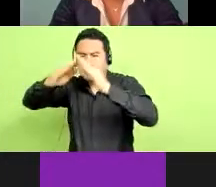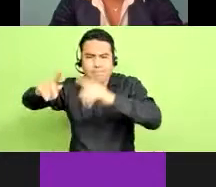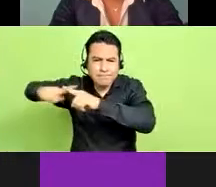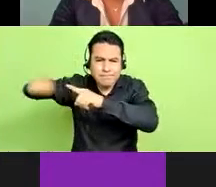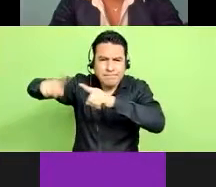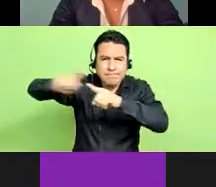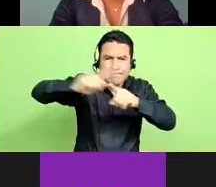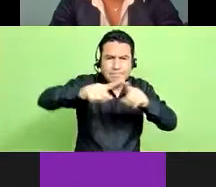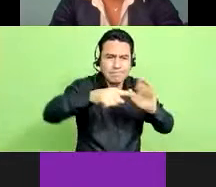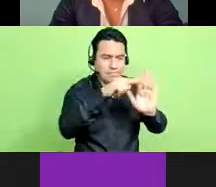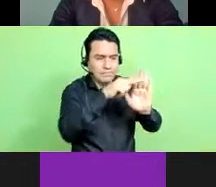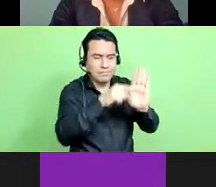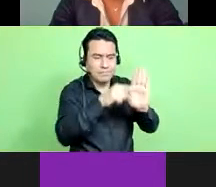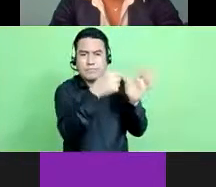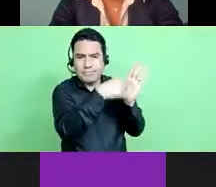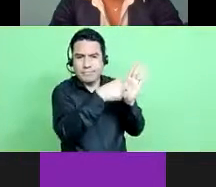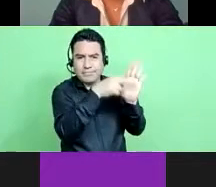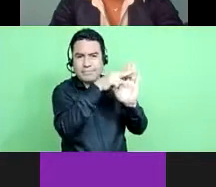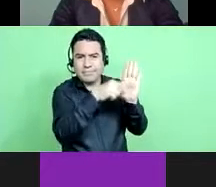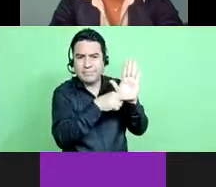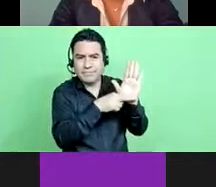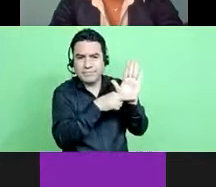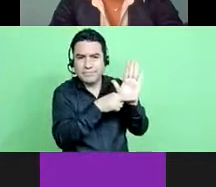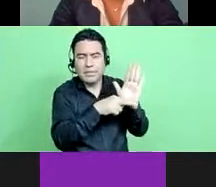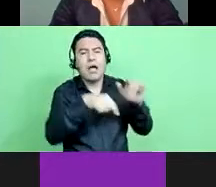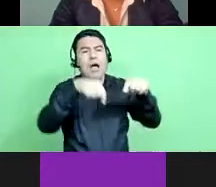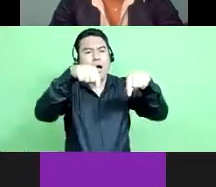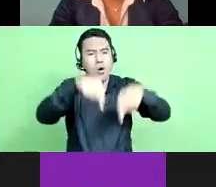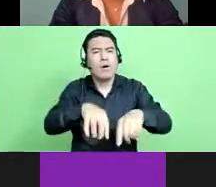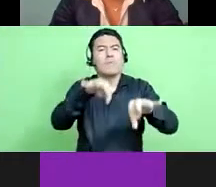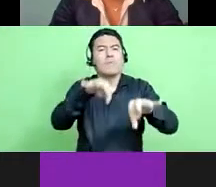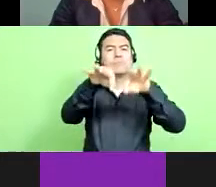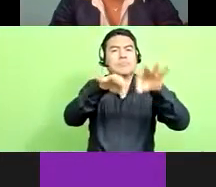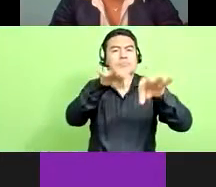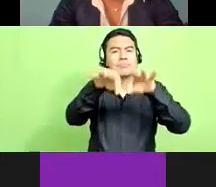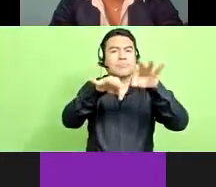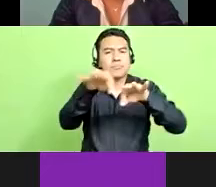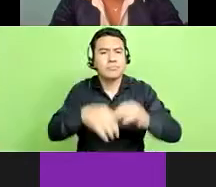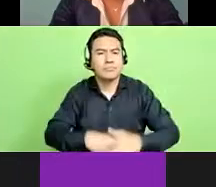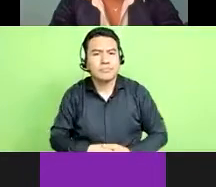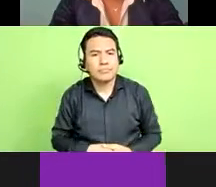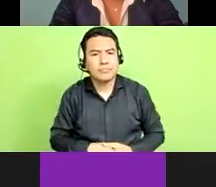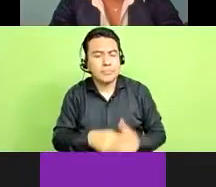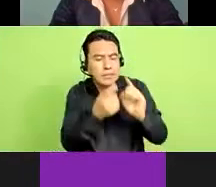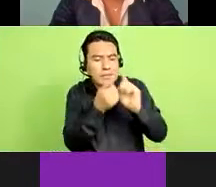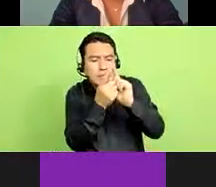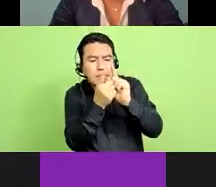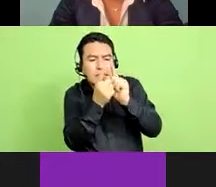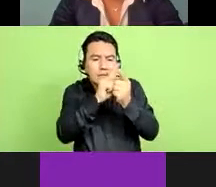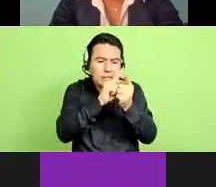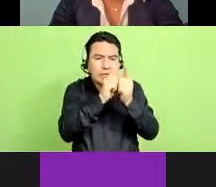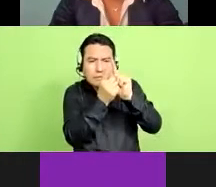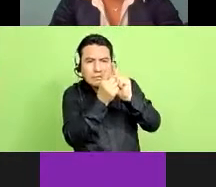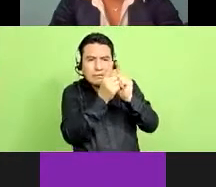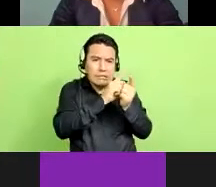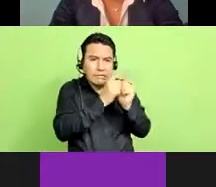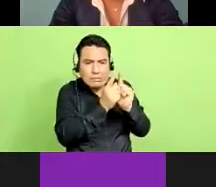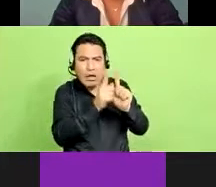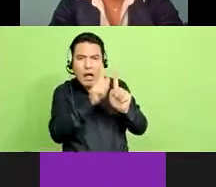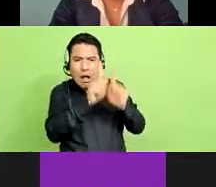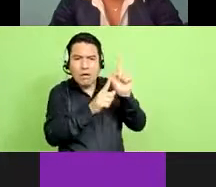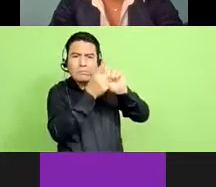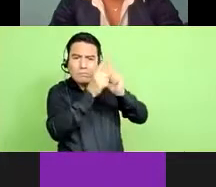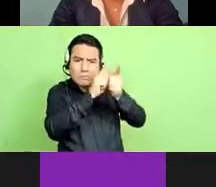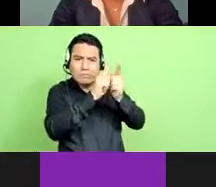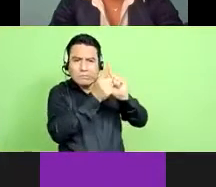otros en esta oportunidad vamos a estamos realizando la modificación de una de las normas técnicas que conforman